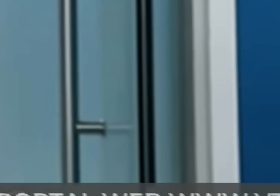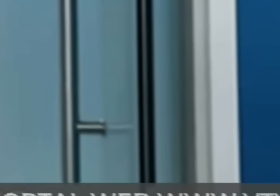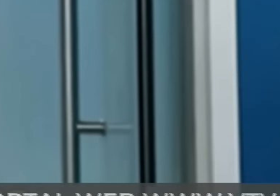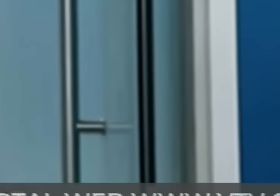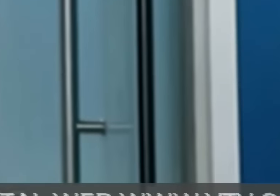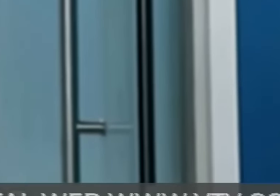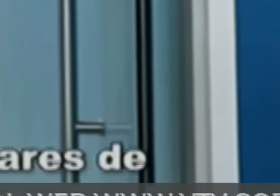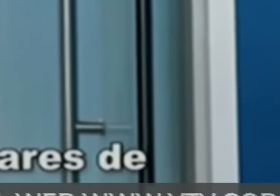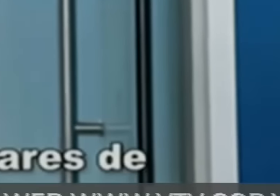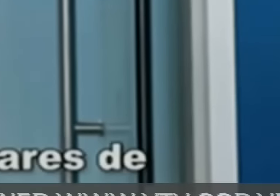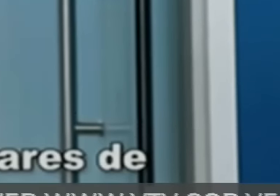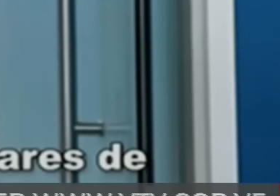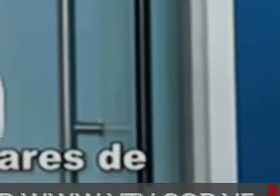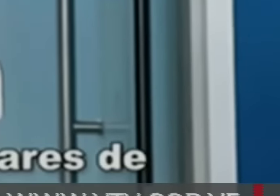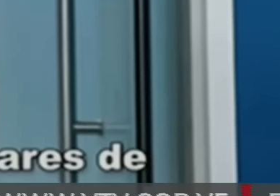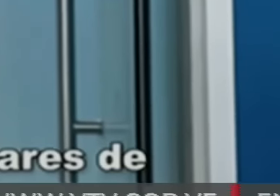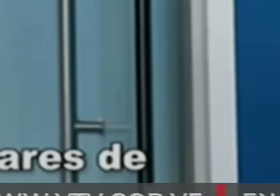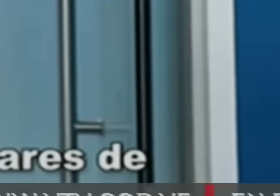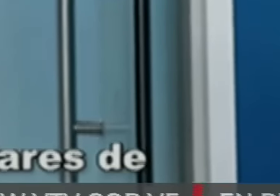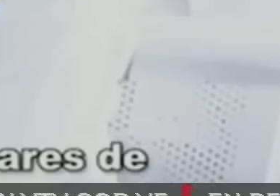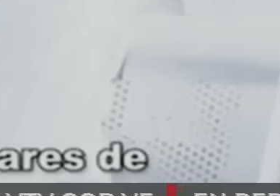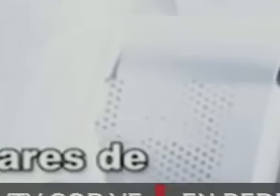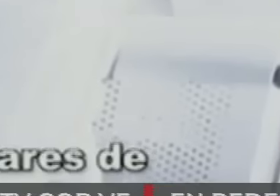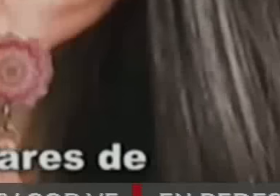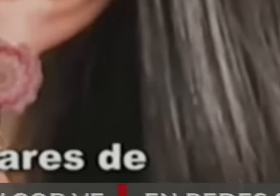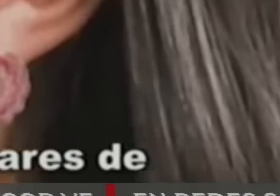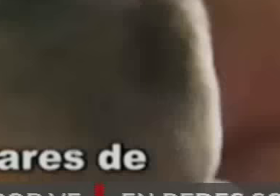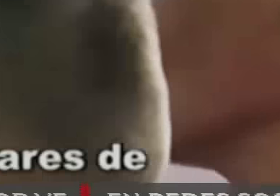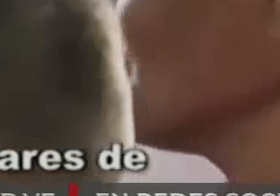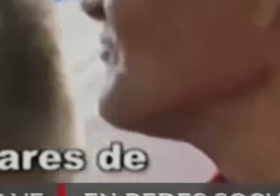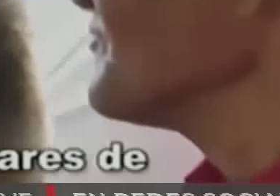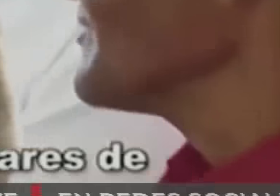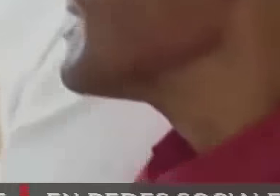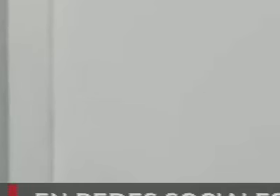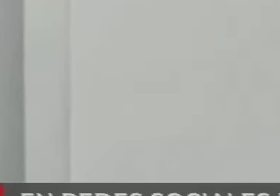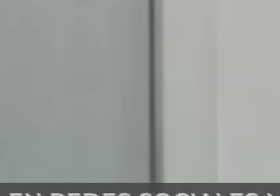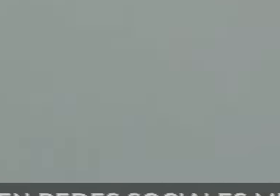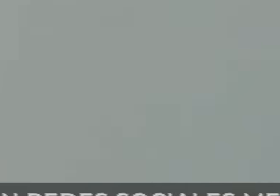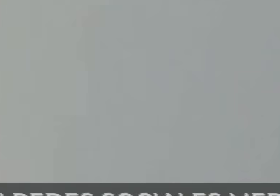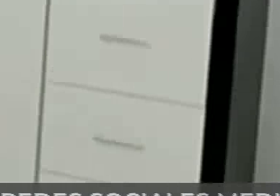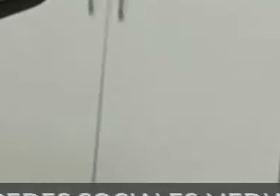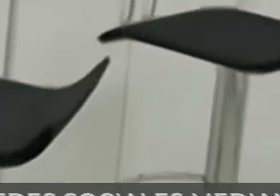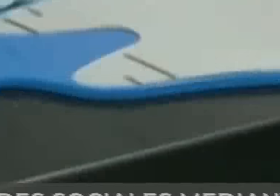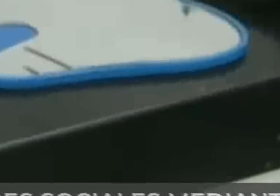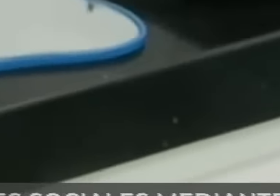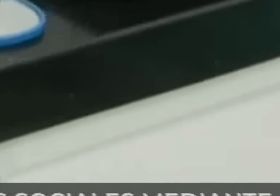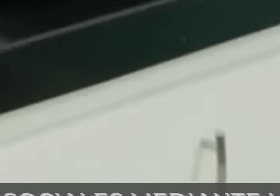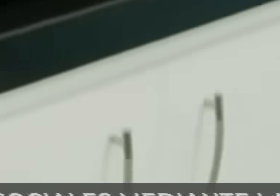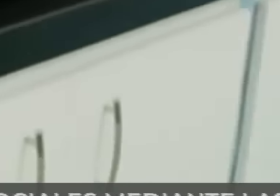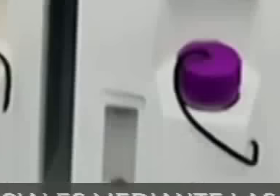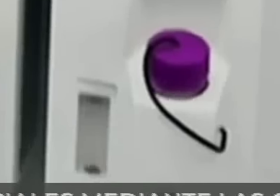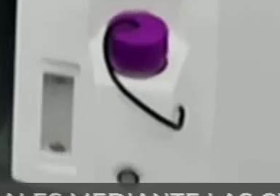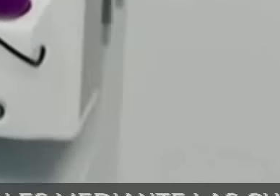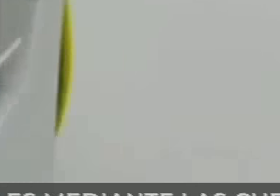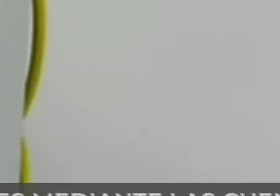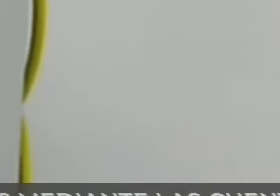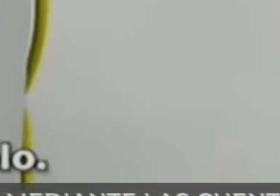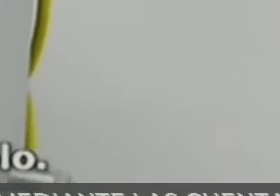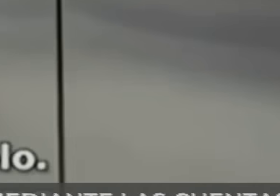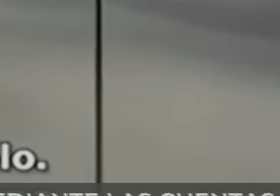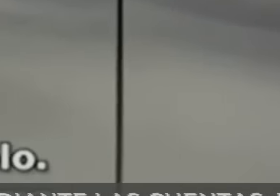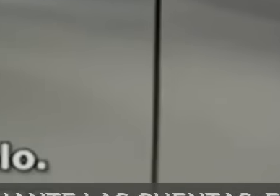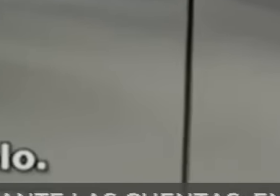Armada Nacional Bolivariana creamos las brigadas comunitarias militares de salud y de educación. Y bendito día cuando podemos entregar estas